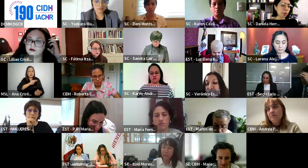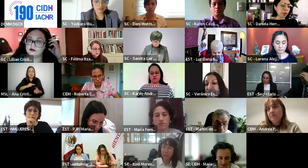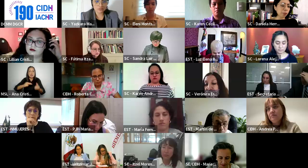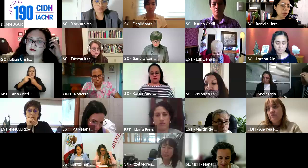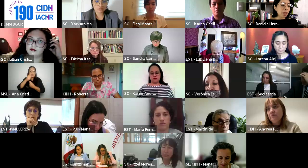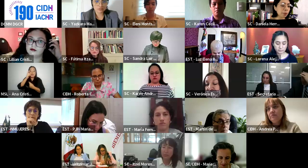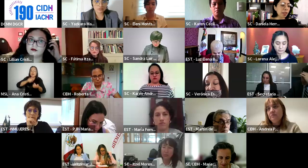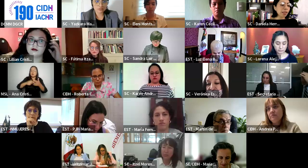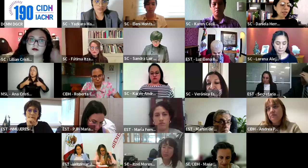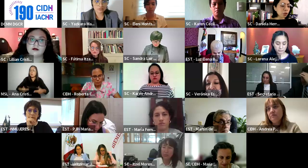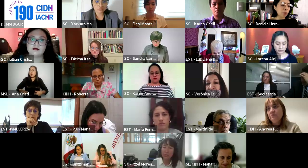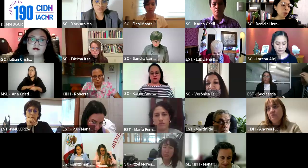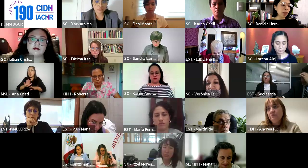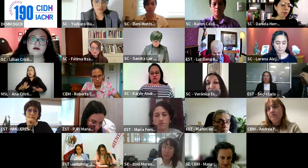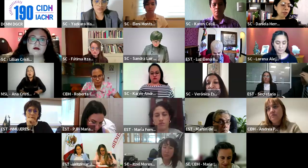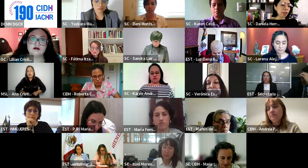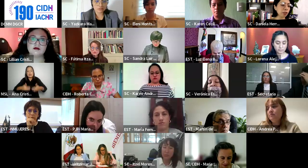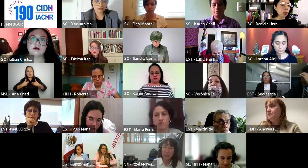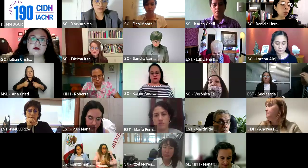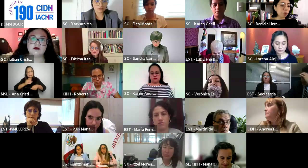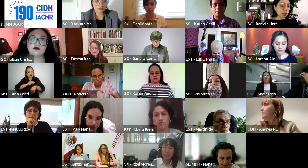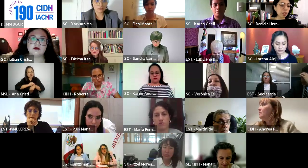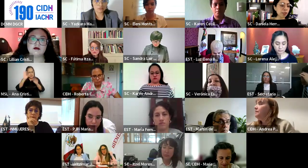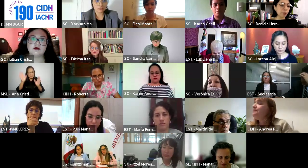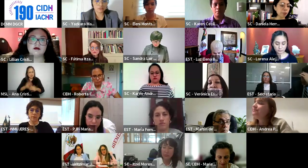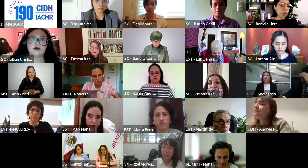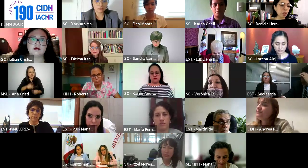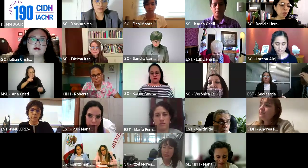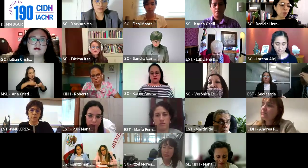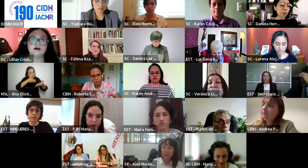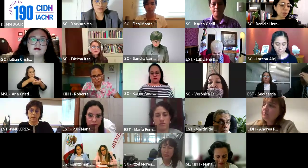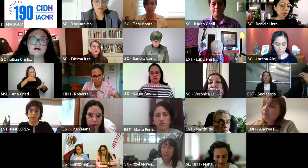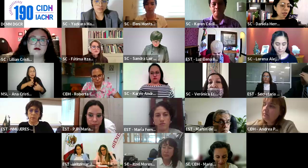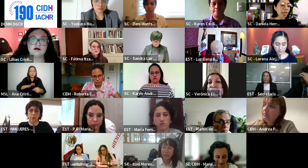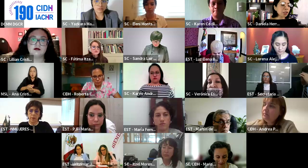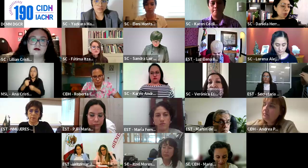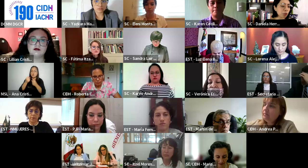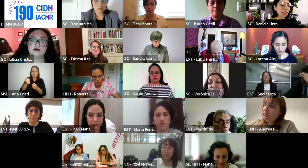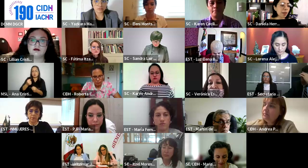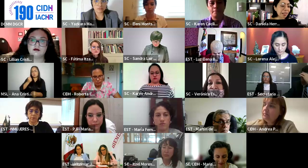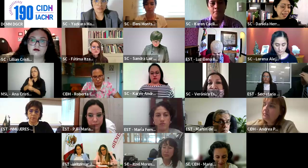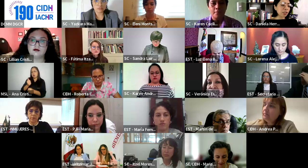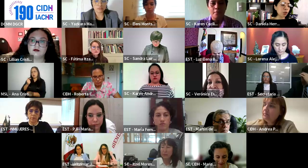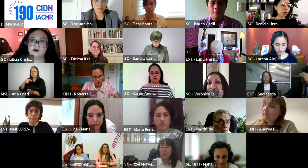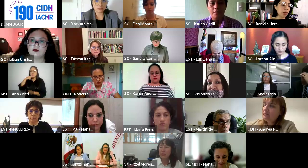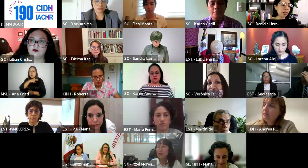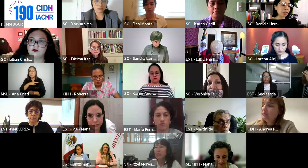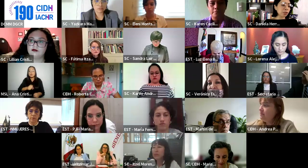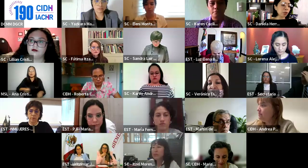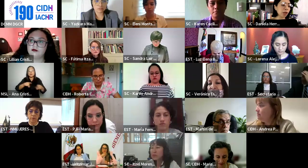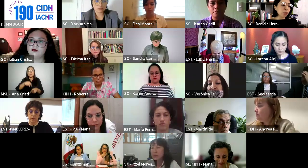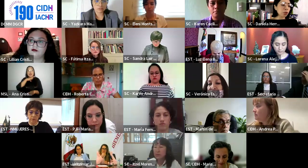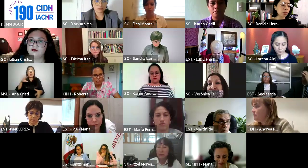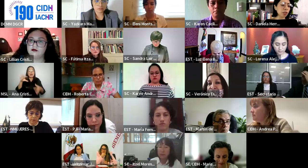condición humana. Revela tanto la vulnerabilidad como la fortaleza, pero también expone las barreras estructurales